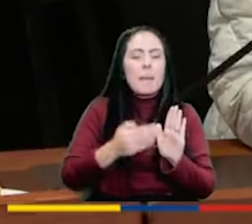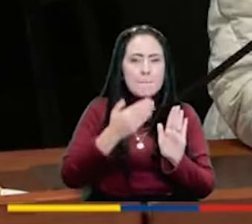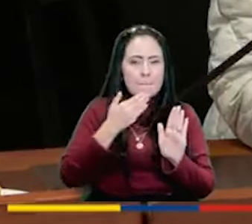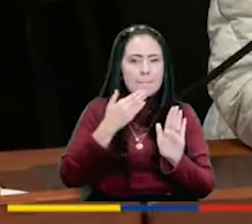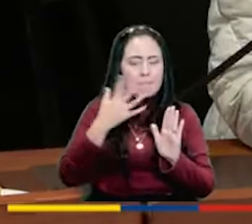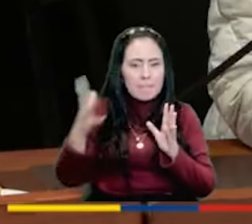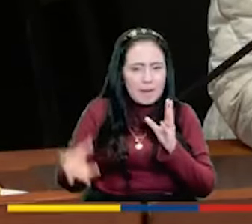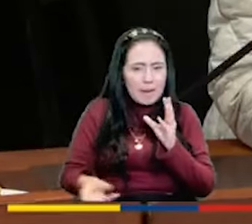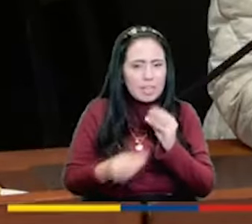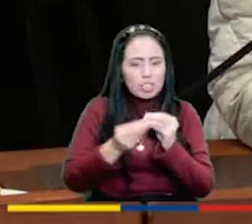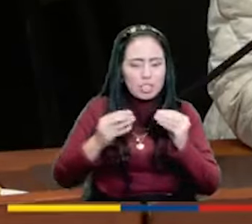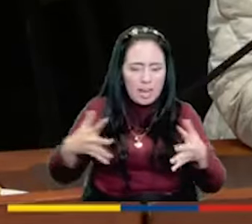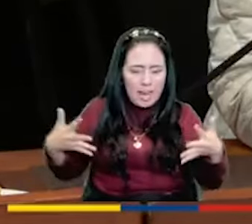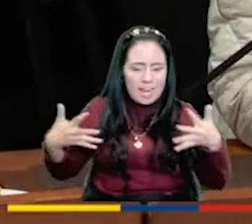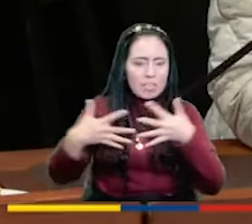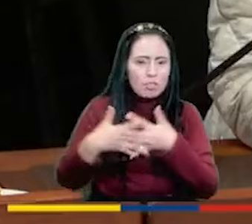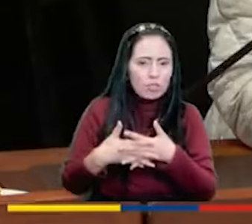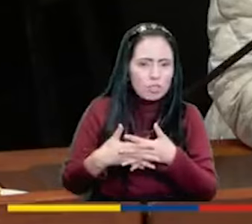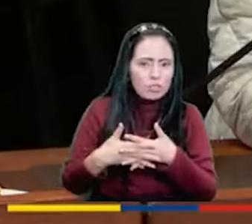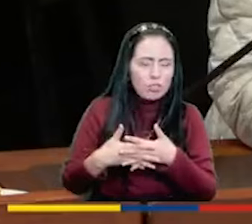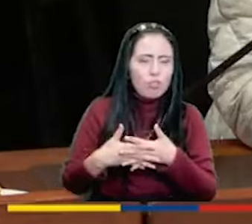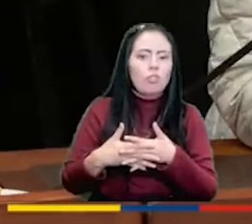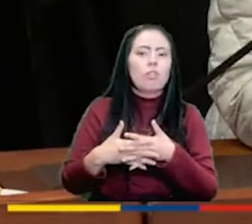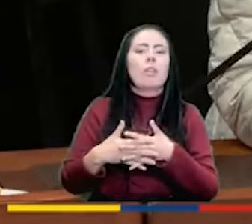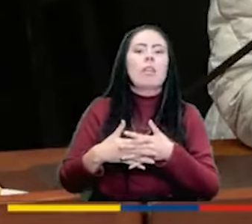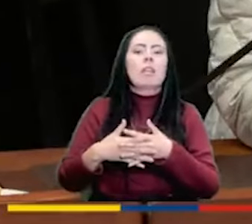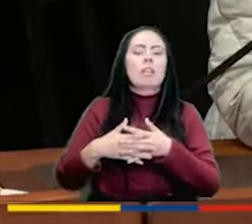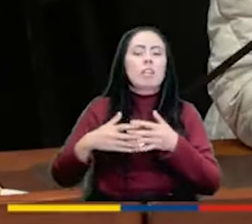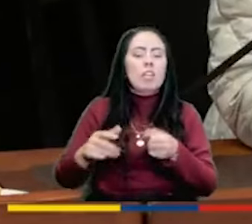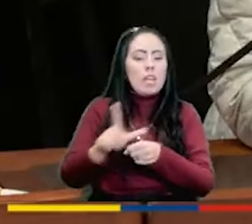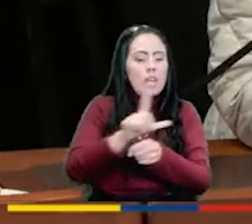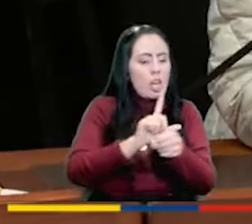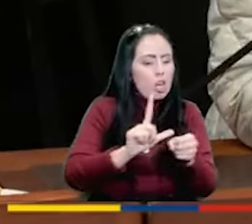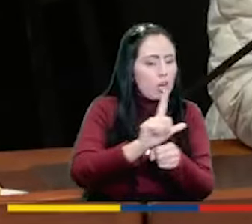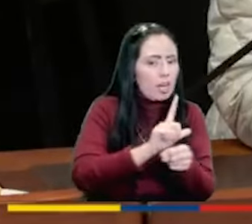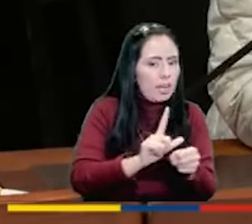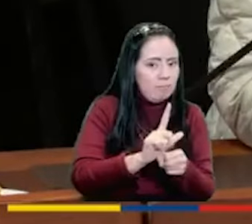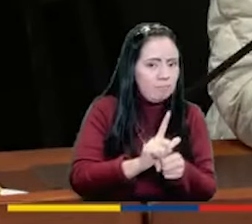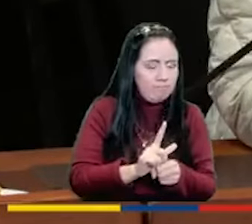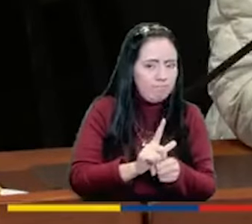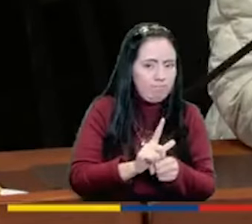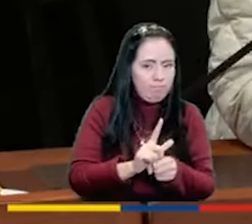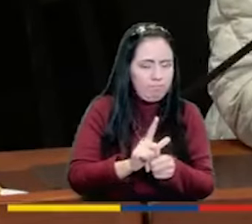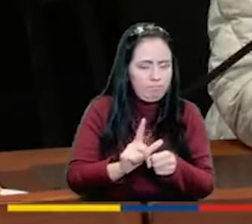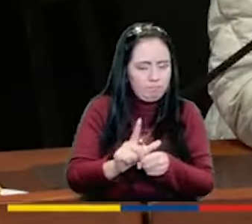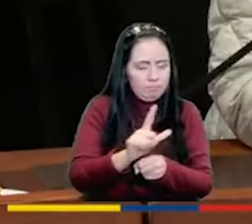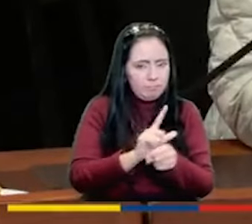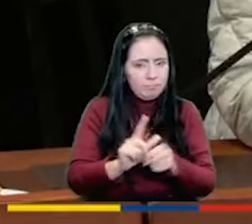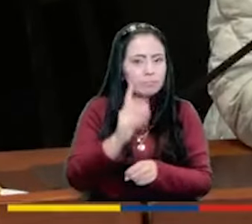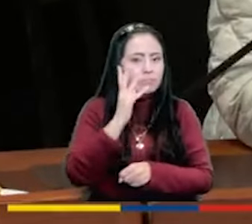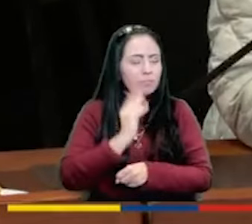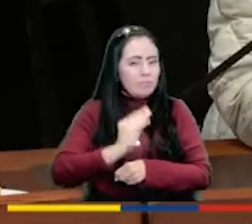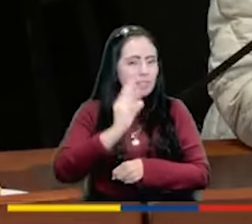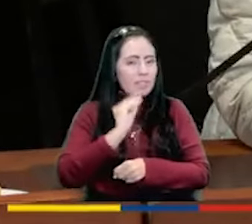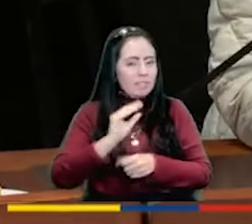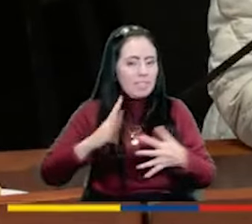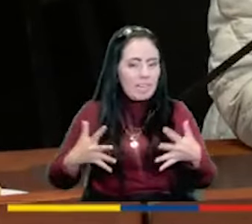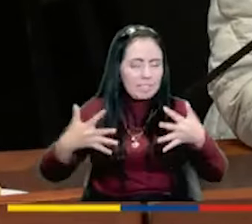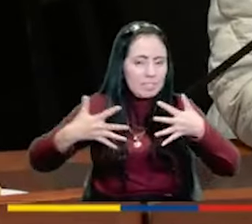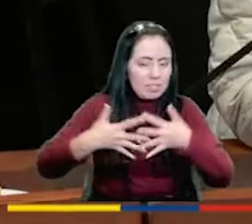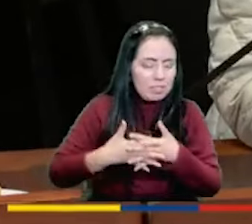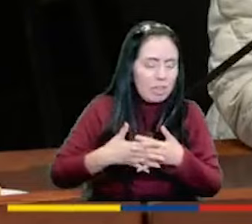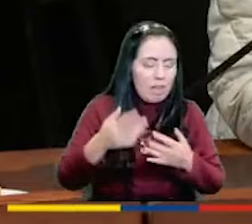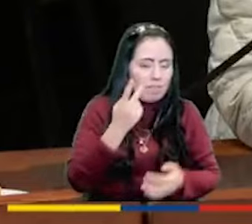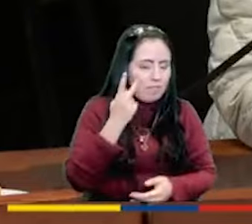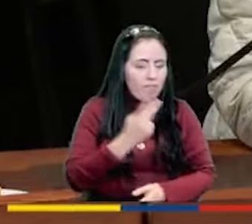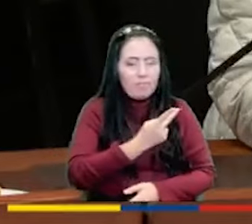mayor articulación con las entidades locales. Entonces, en mi experiencia de articulación he